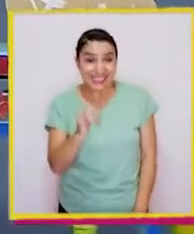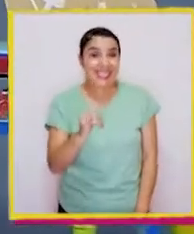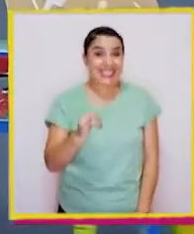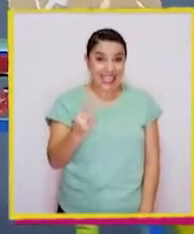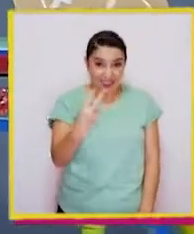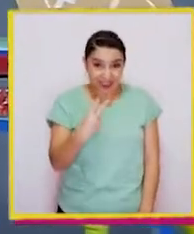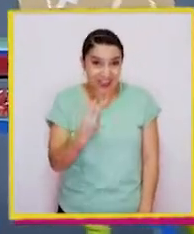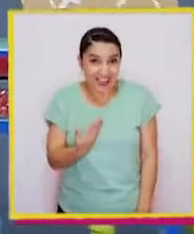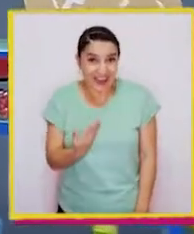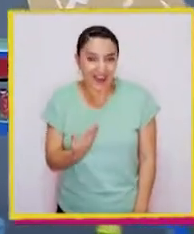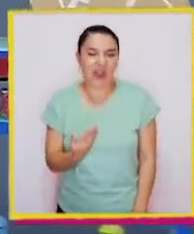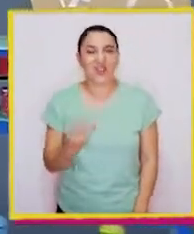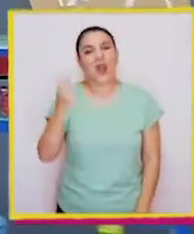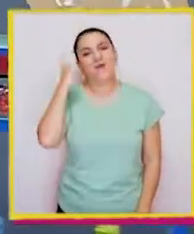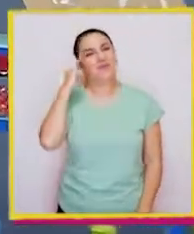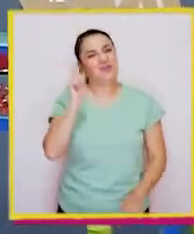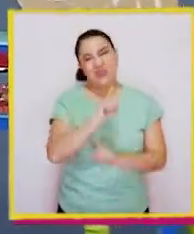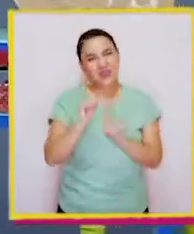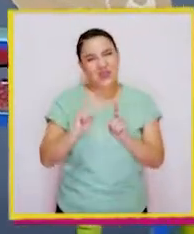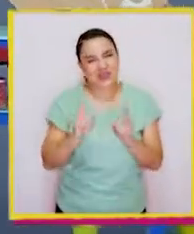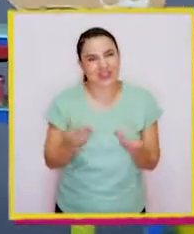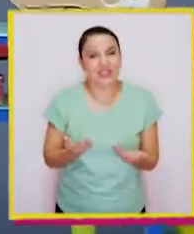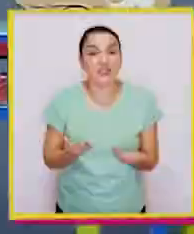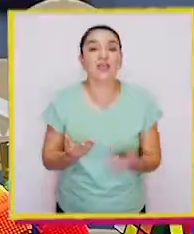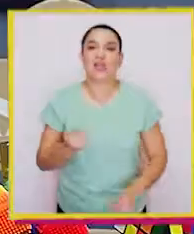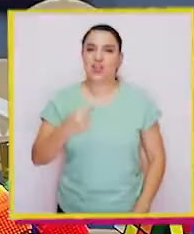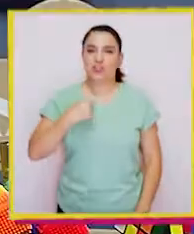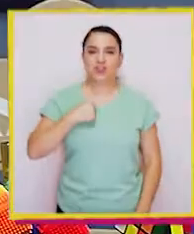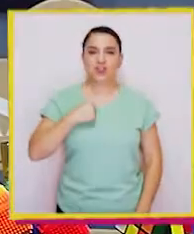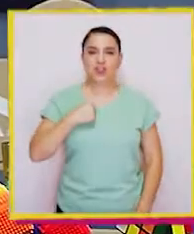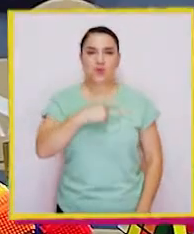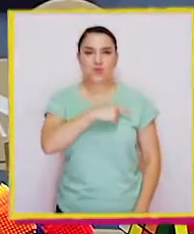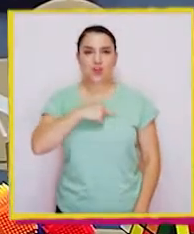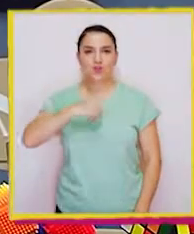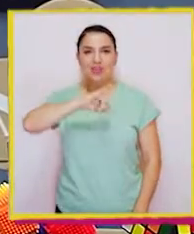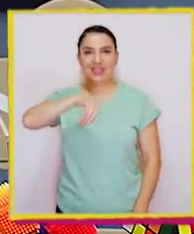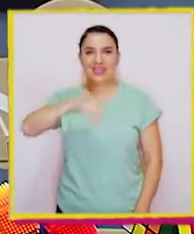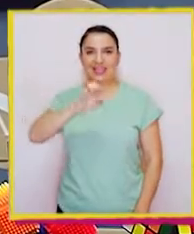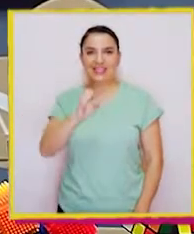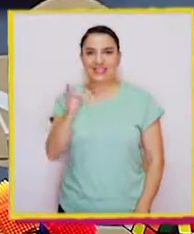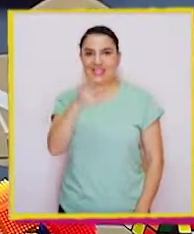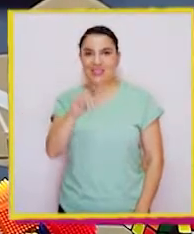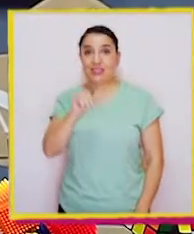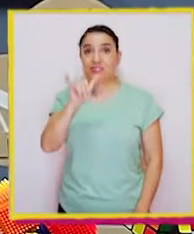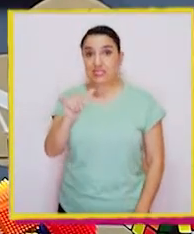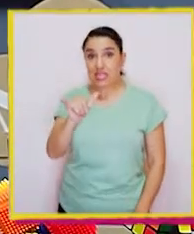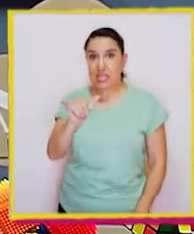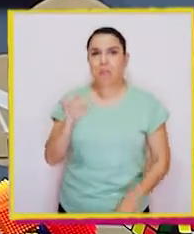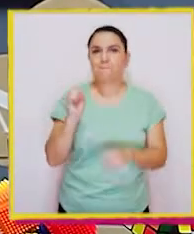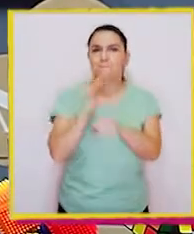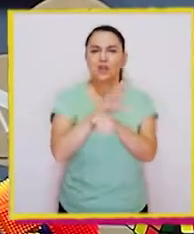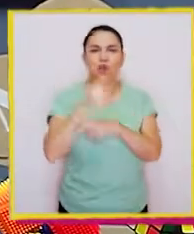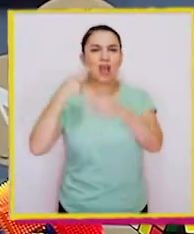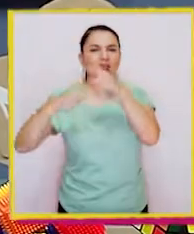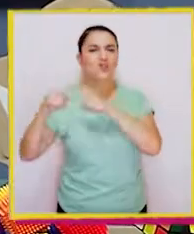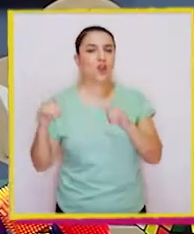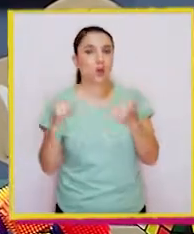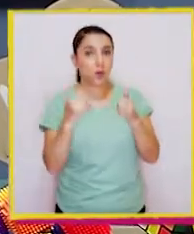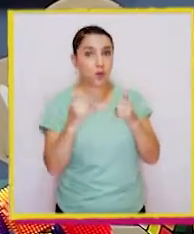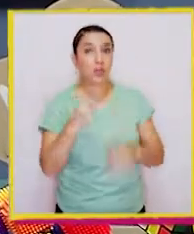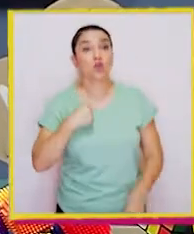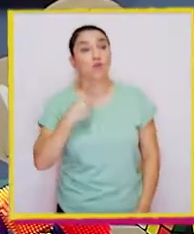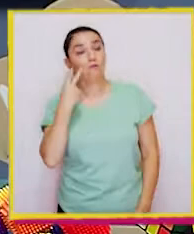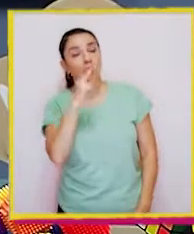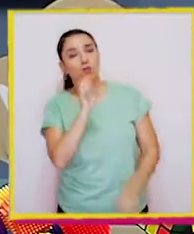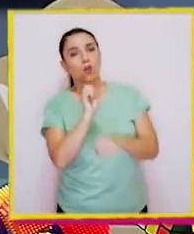¡Lo descubrieron! Pensé que no se iban a dar cuenta. Soy Jessie de Toy Story. Es que estaba viendo la película